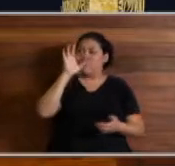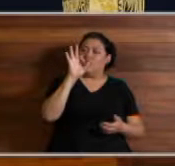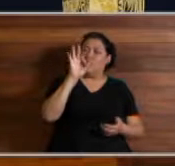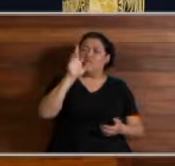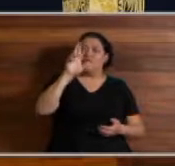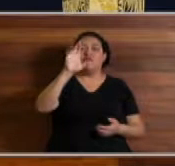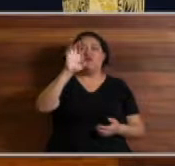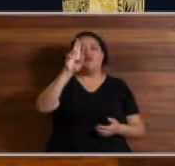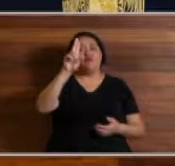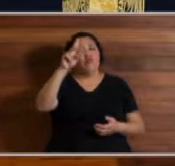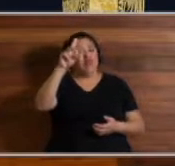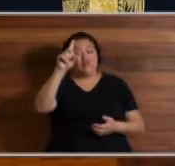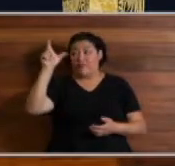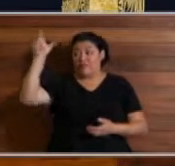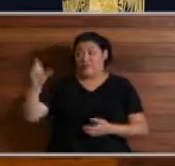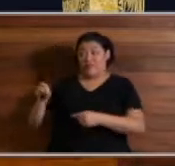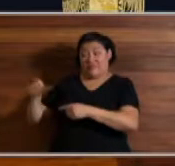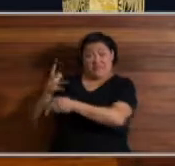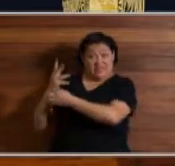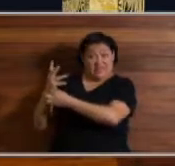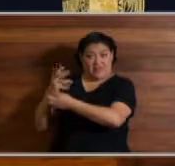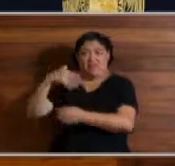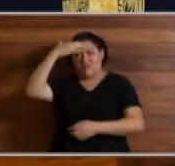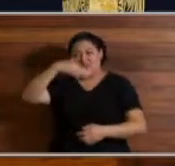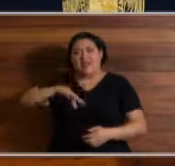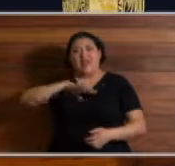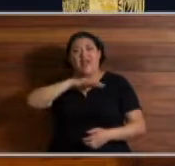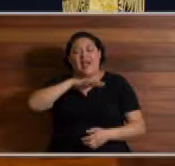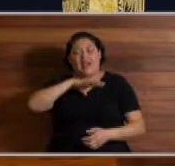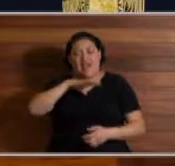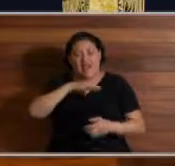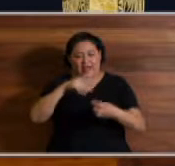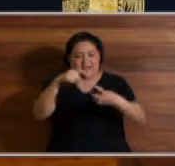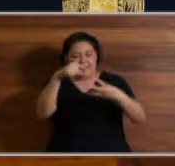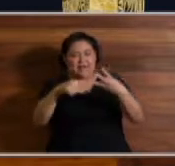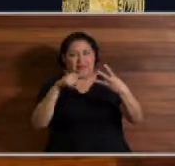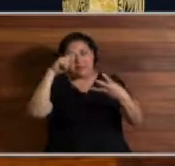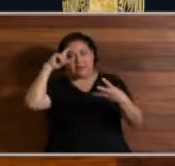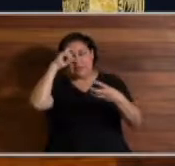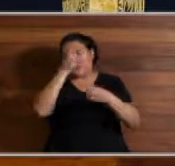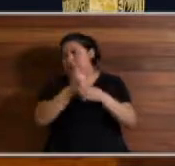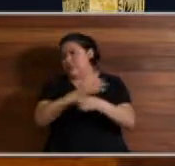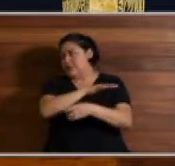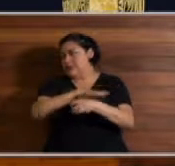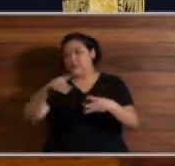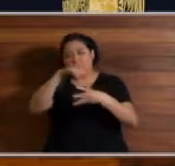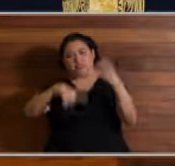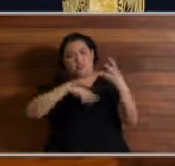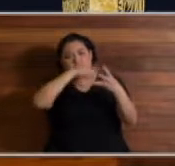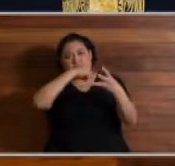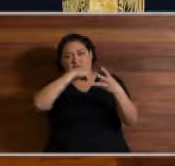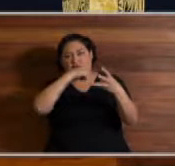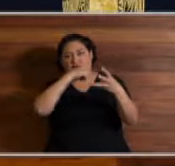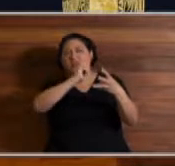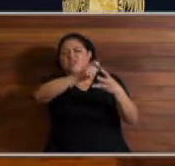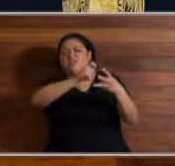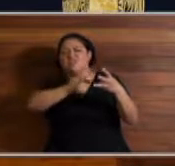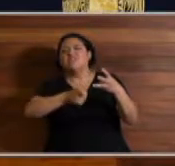dijo, hay tres profesiones imposibles en nuestra sociedad. La